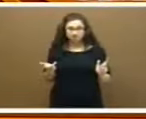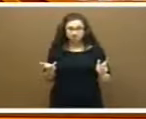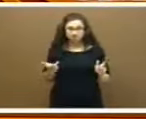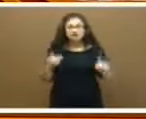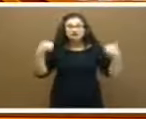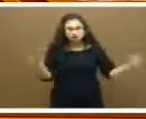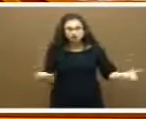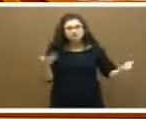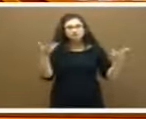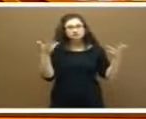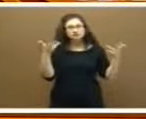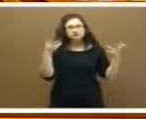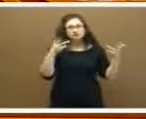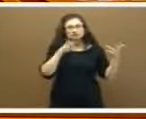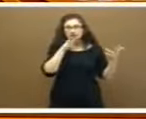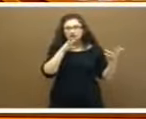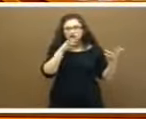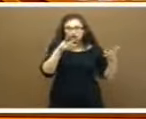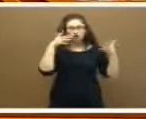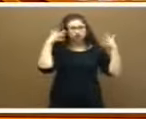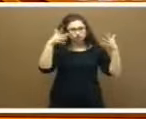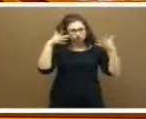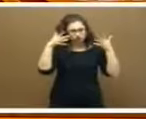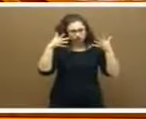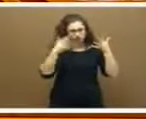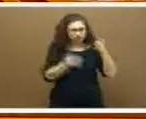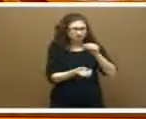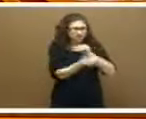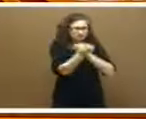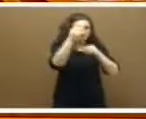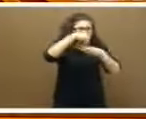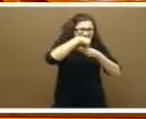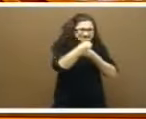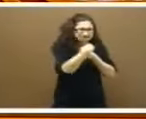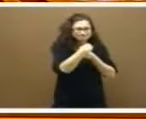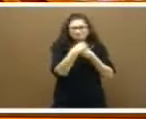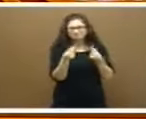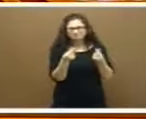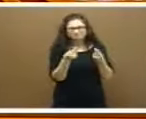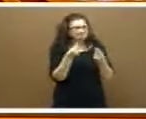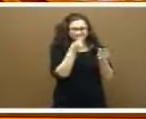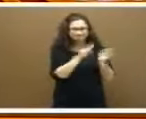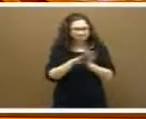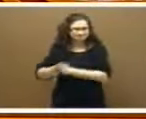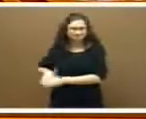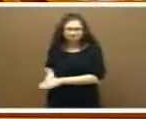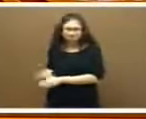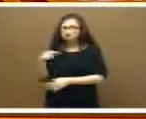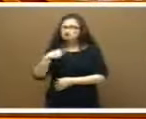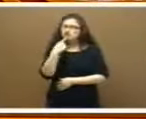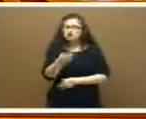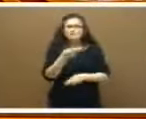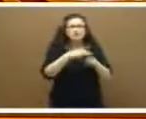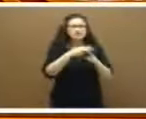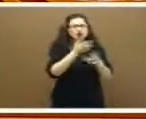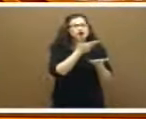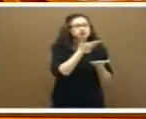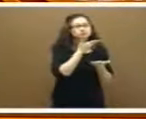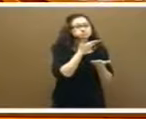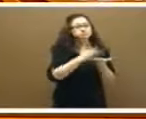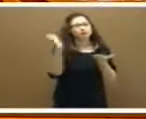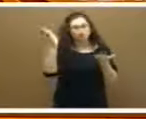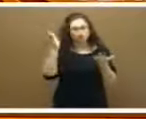en la composición de los consejos, pero me parece, cuando digo que hay demasiados políticos, quiero decir que seguramente van a hacer una visión muy,